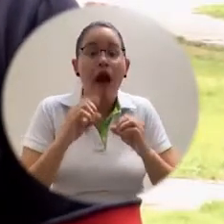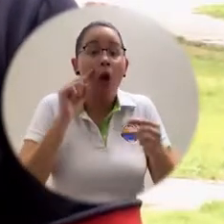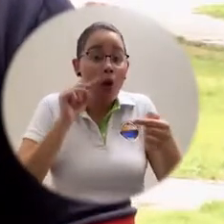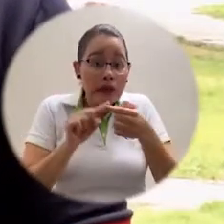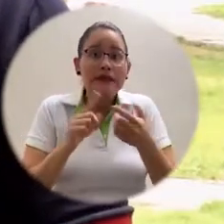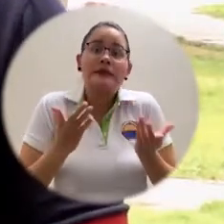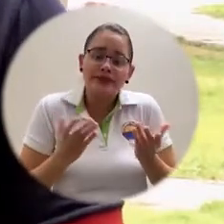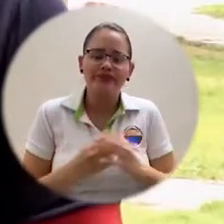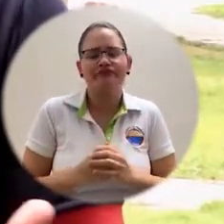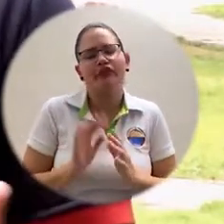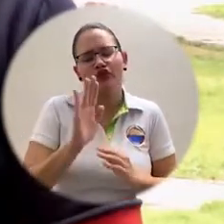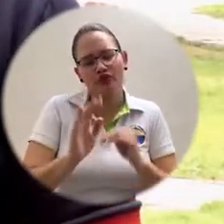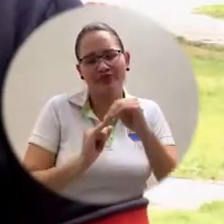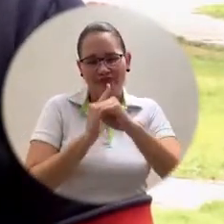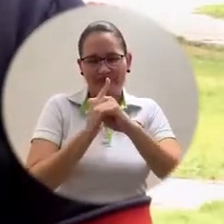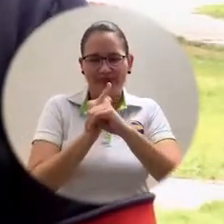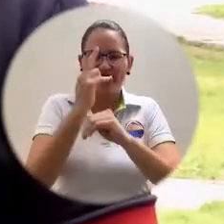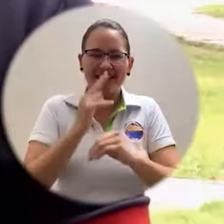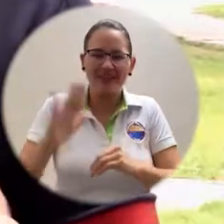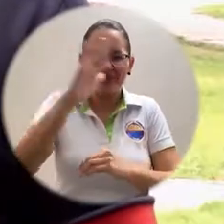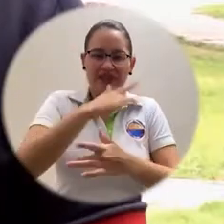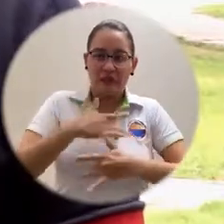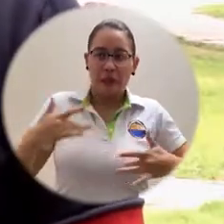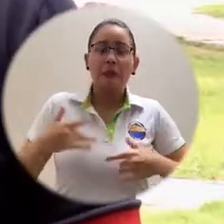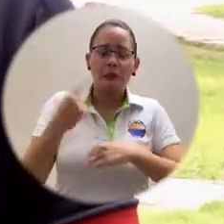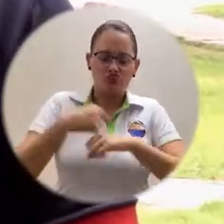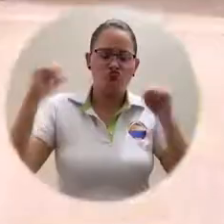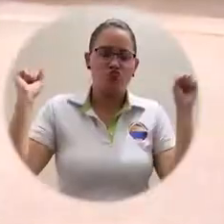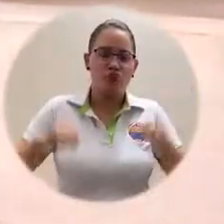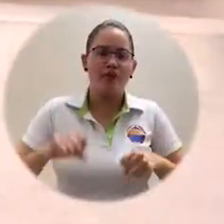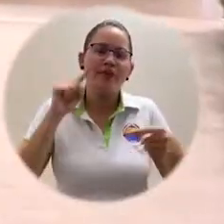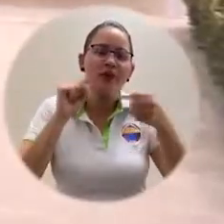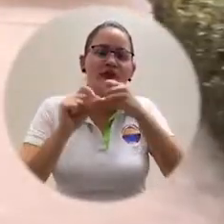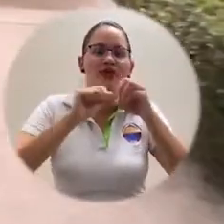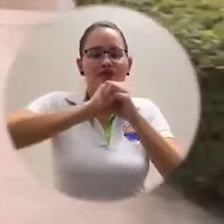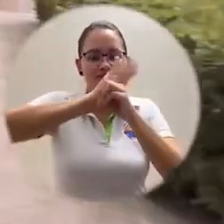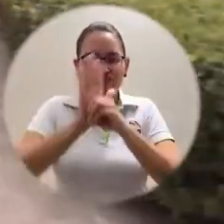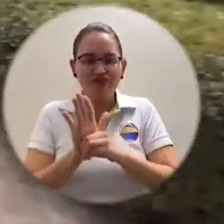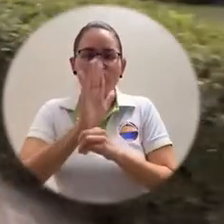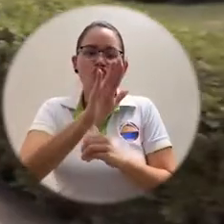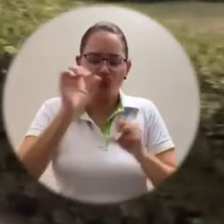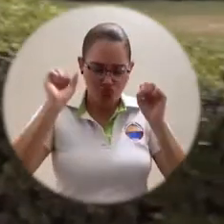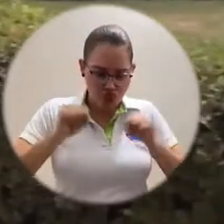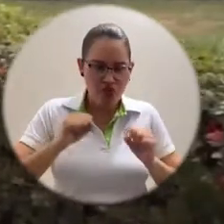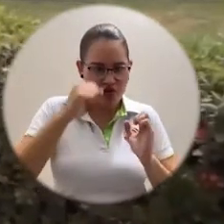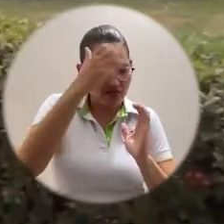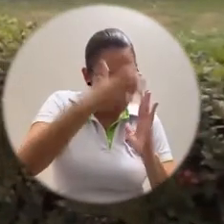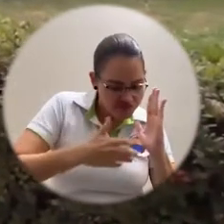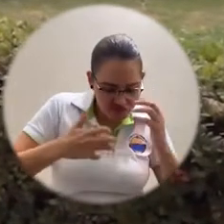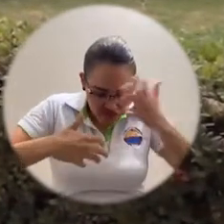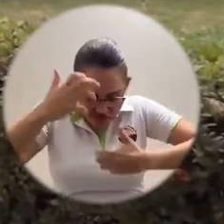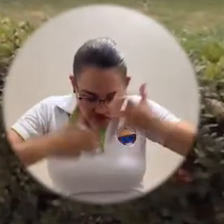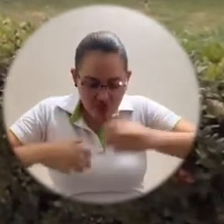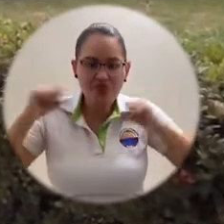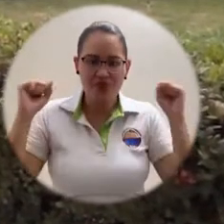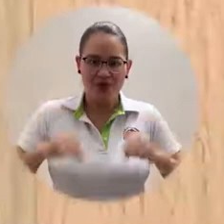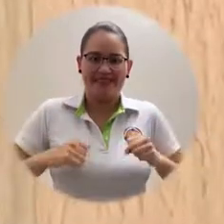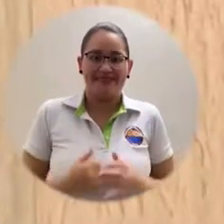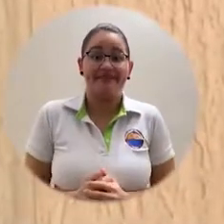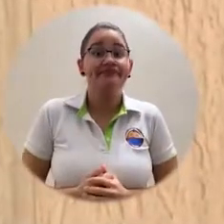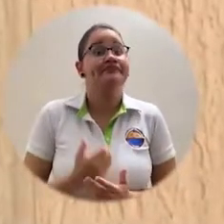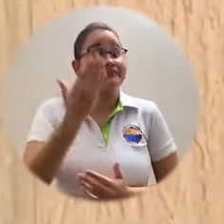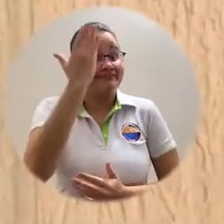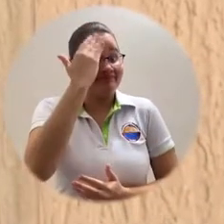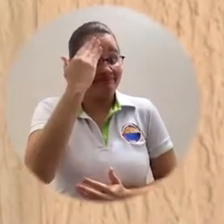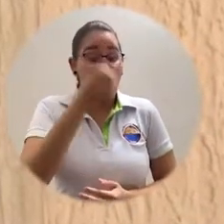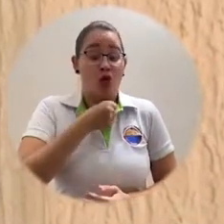pruebas diagnósticas de COVID-19 por análisis molecular. Es esta una importante noticia para la universidad. Ustedes bien saben el esfuerzo institucional que